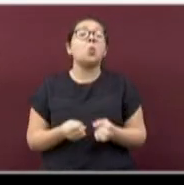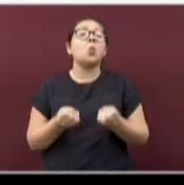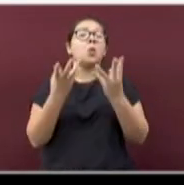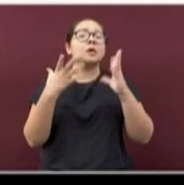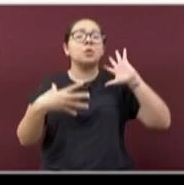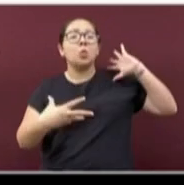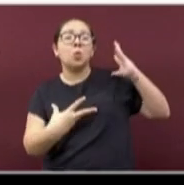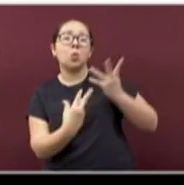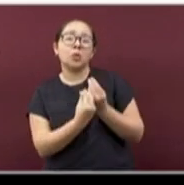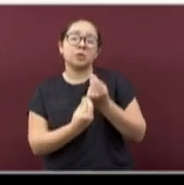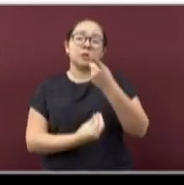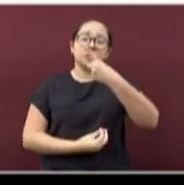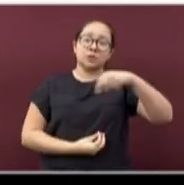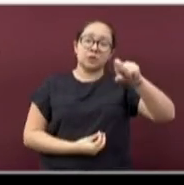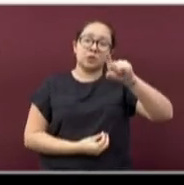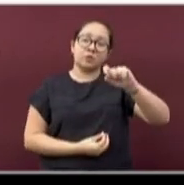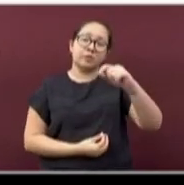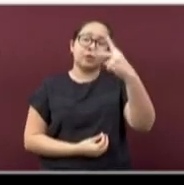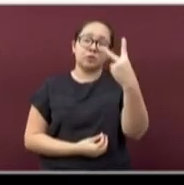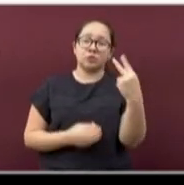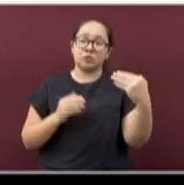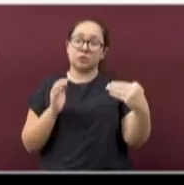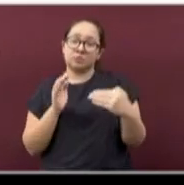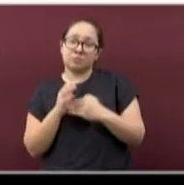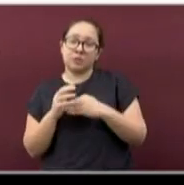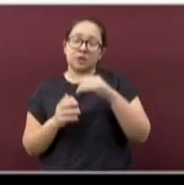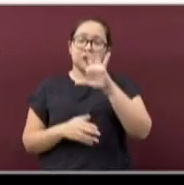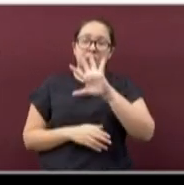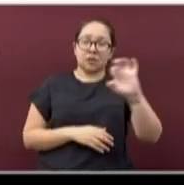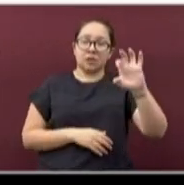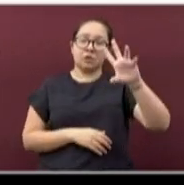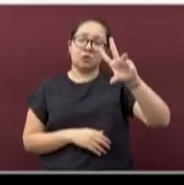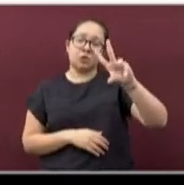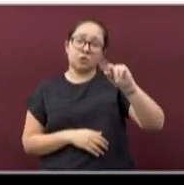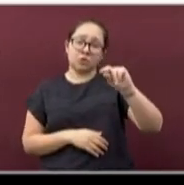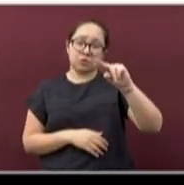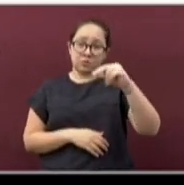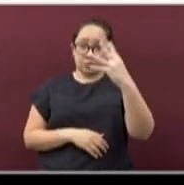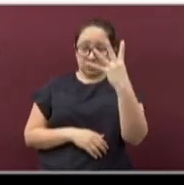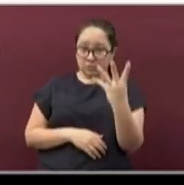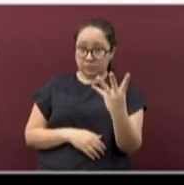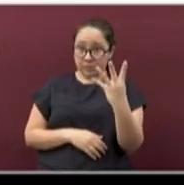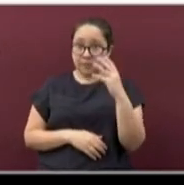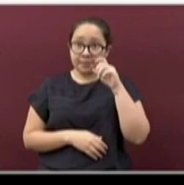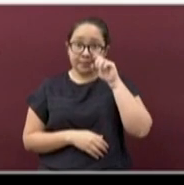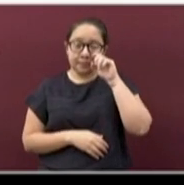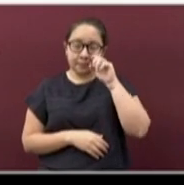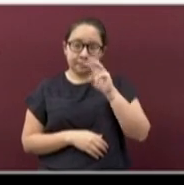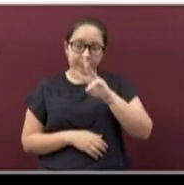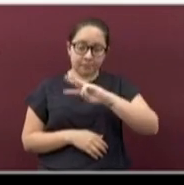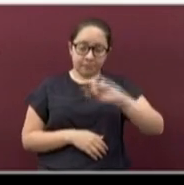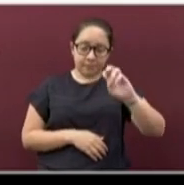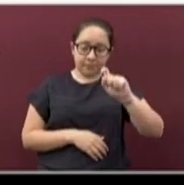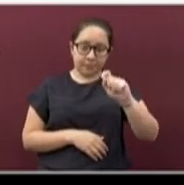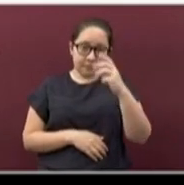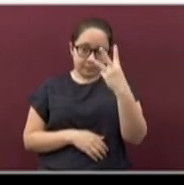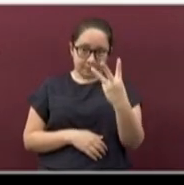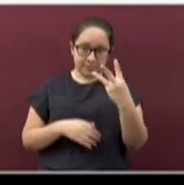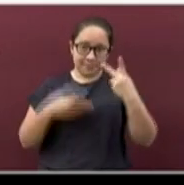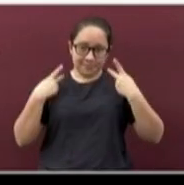suman 122,584. Y ahora 323